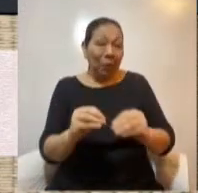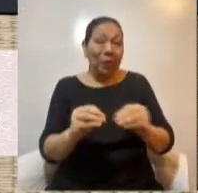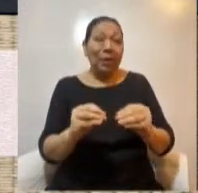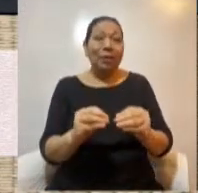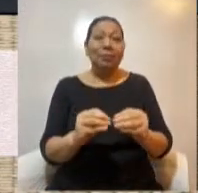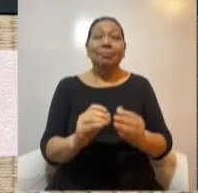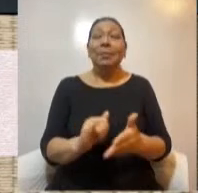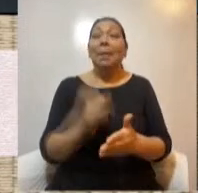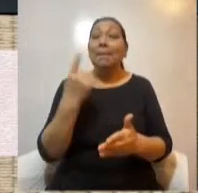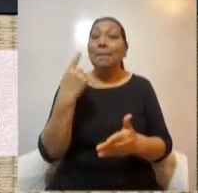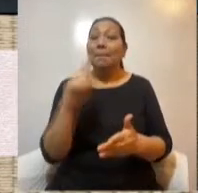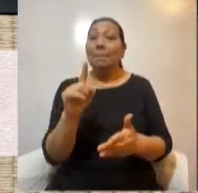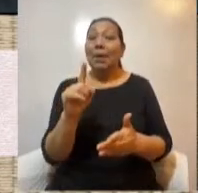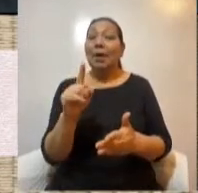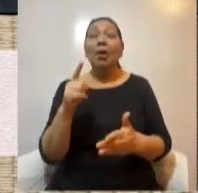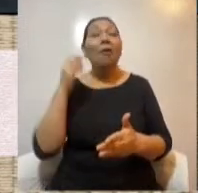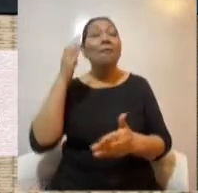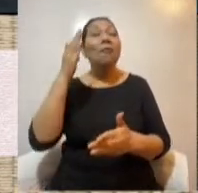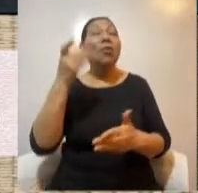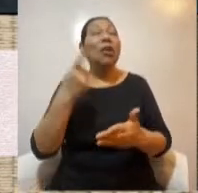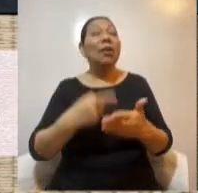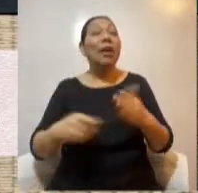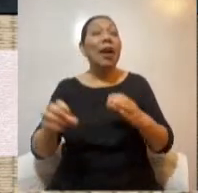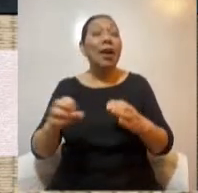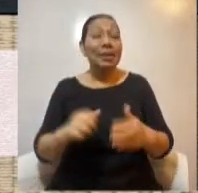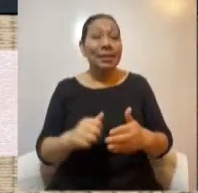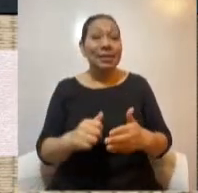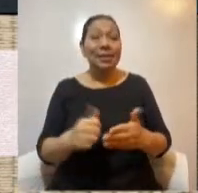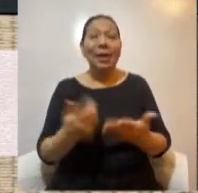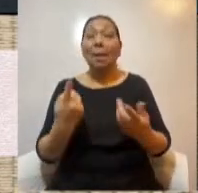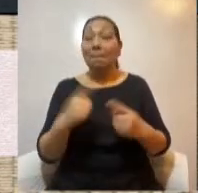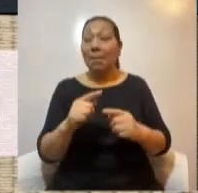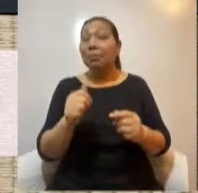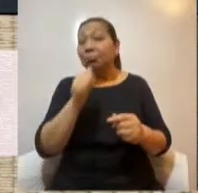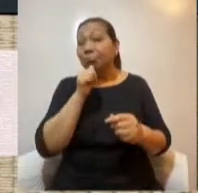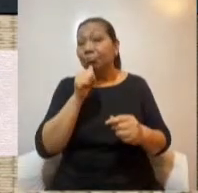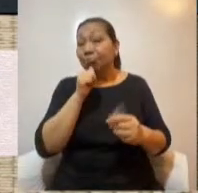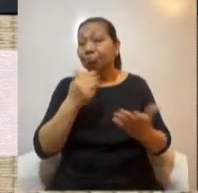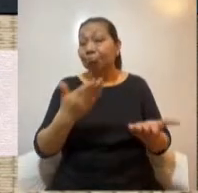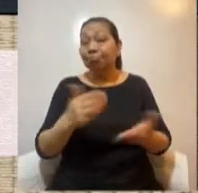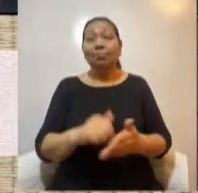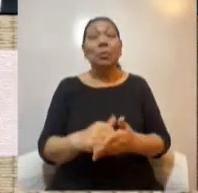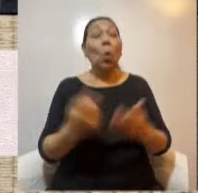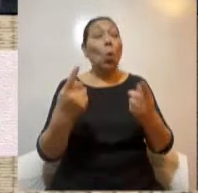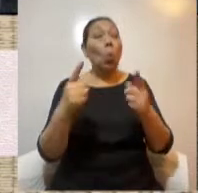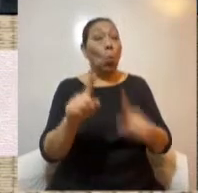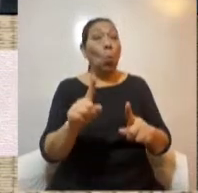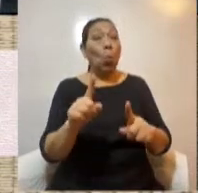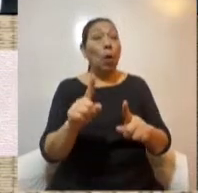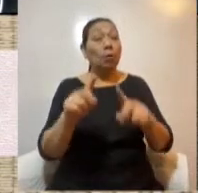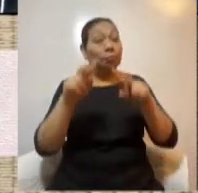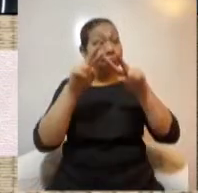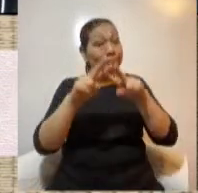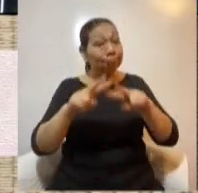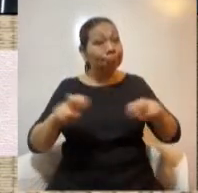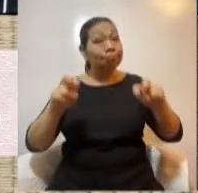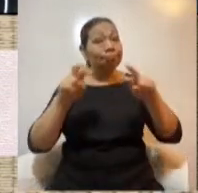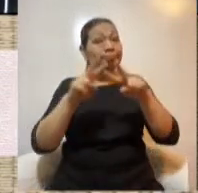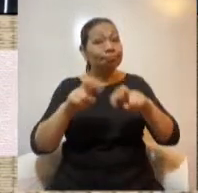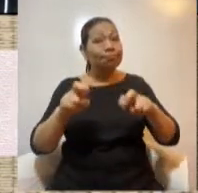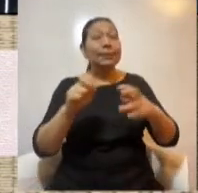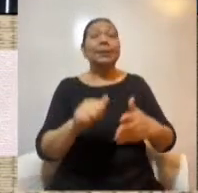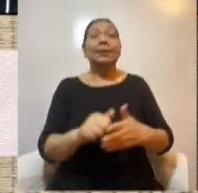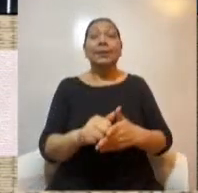ser reconsiderados para futuras decisiones. De manera particular, cuando se